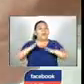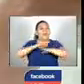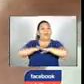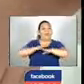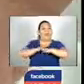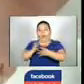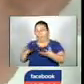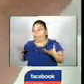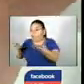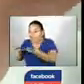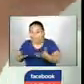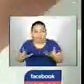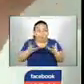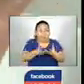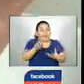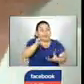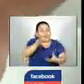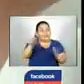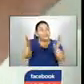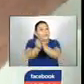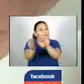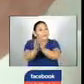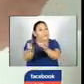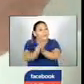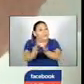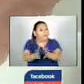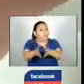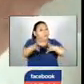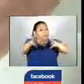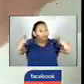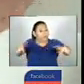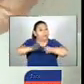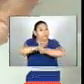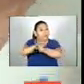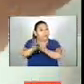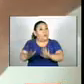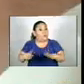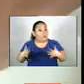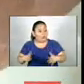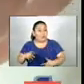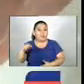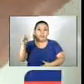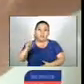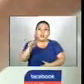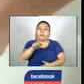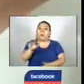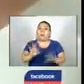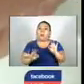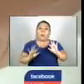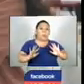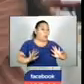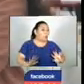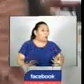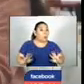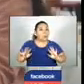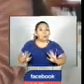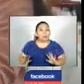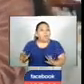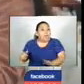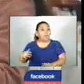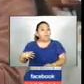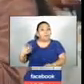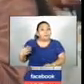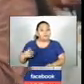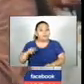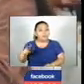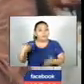las aglomeraciones, que esto es lo que está generando el incremento de casos, porque definitivamente hay un relajamiento en cuanto a las